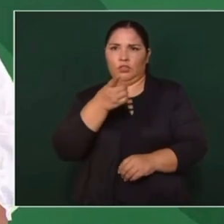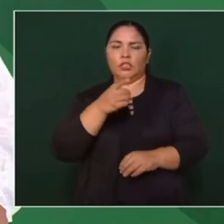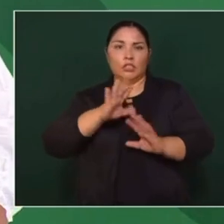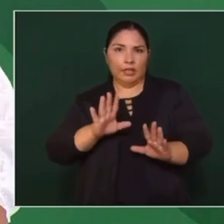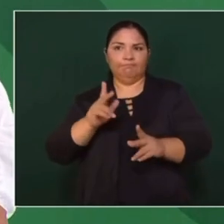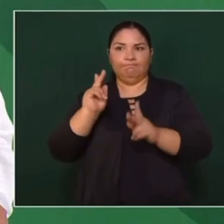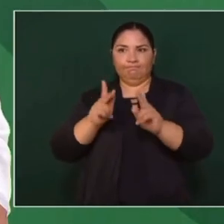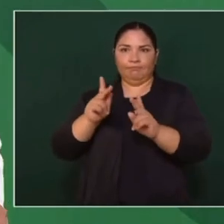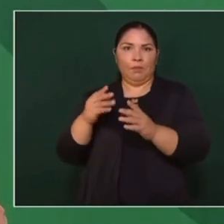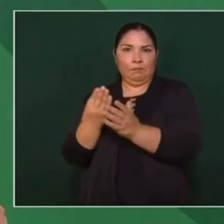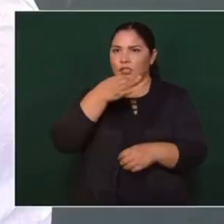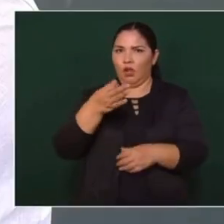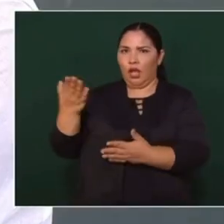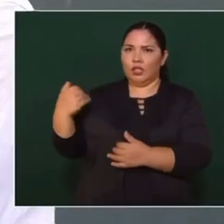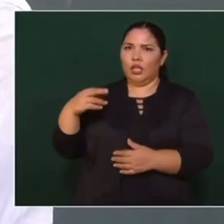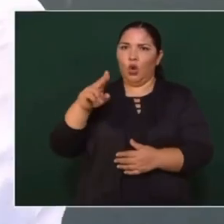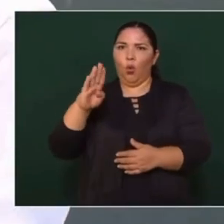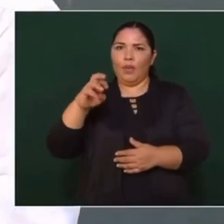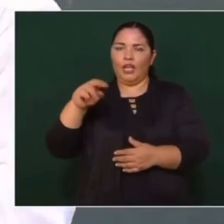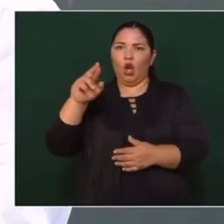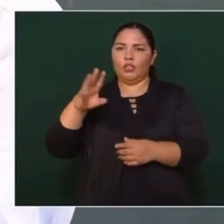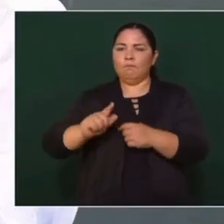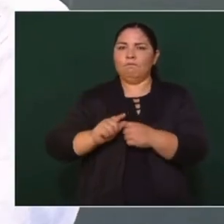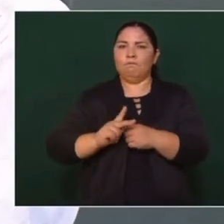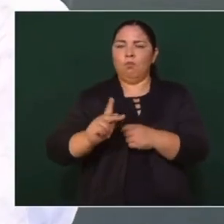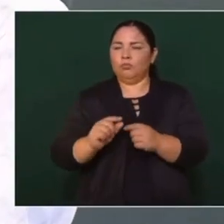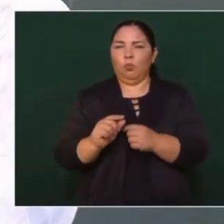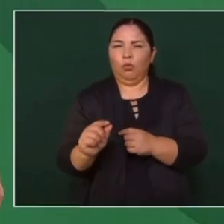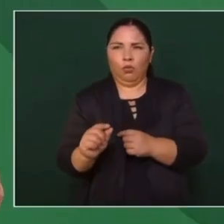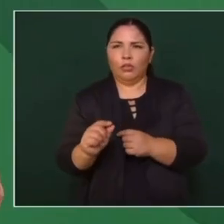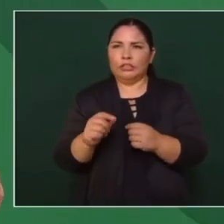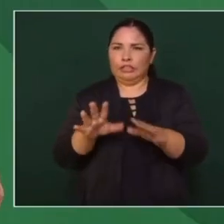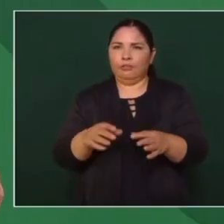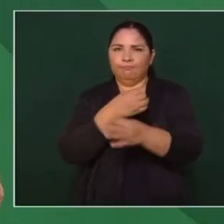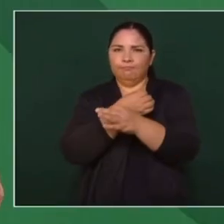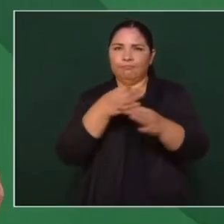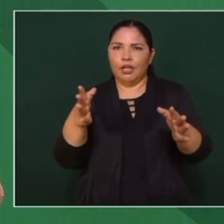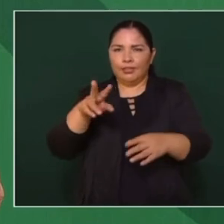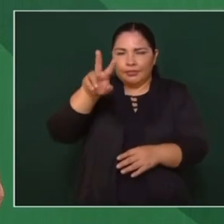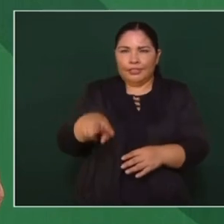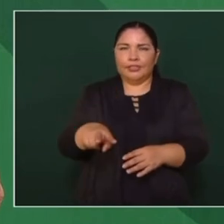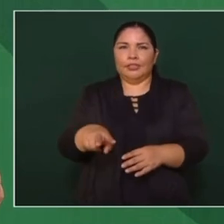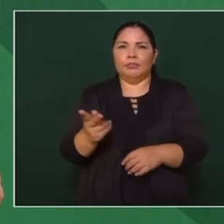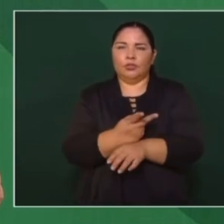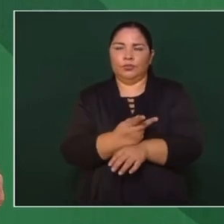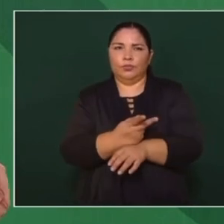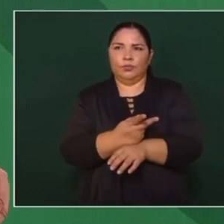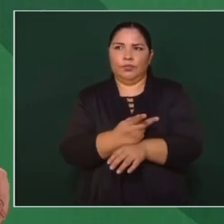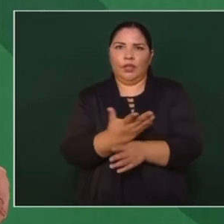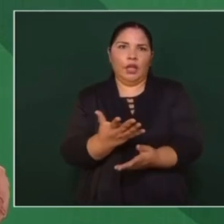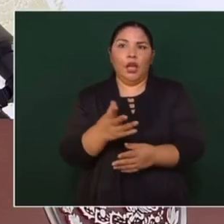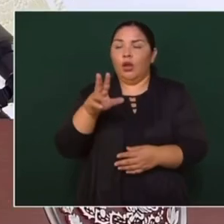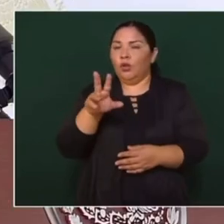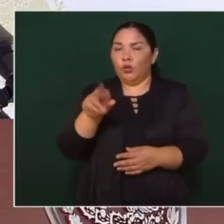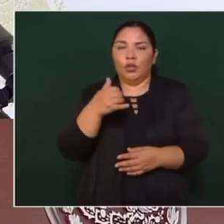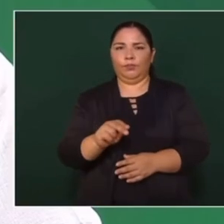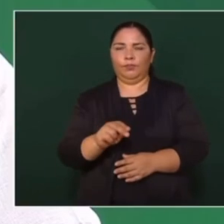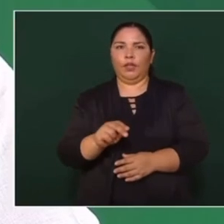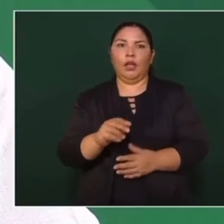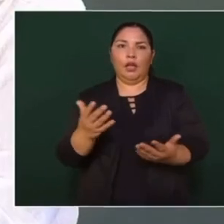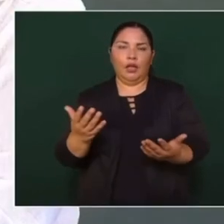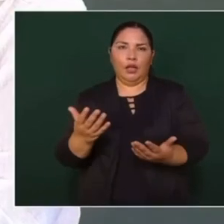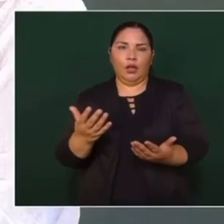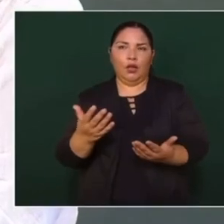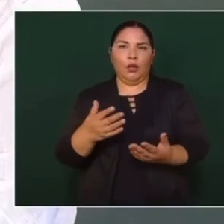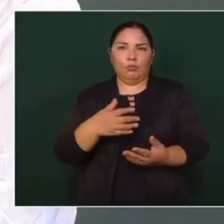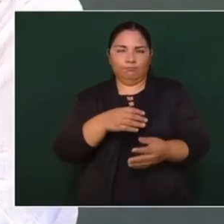tratamos el asunto en la mañana que ya está por saberse la verdad y lo que no se quiere cometer una imprudencia que